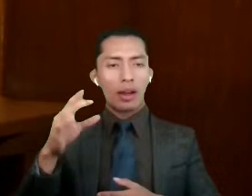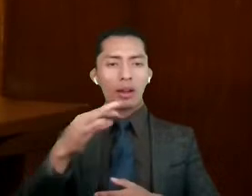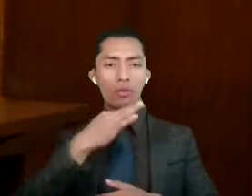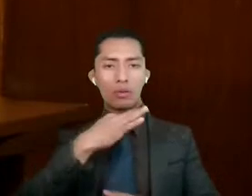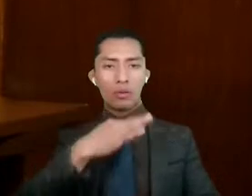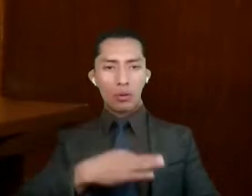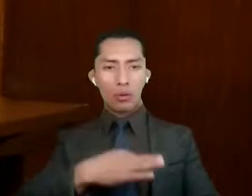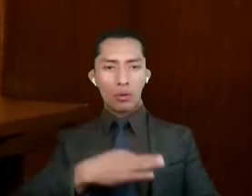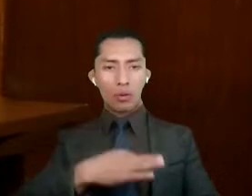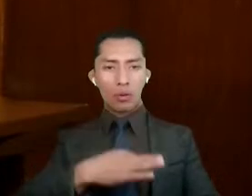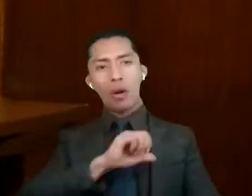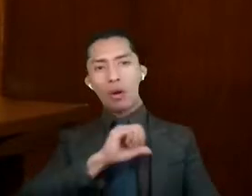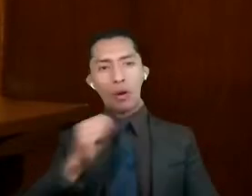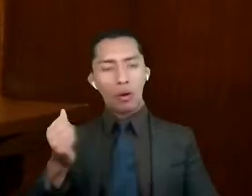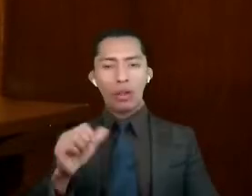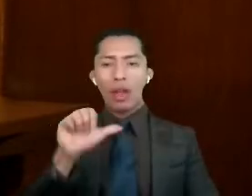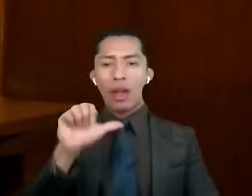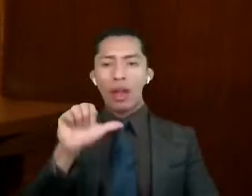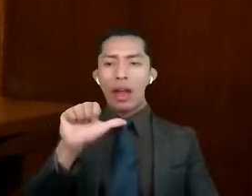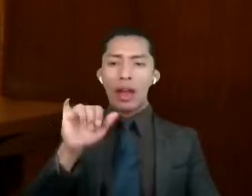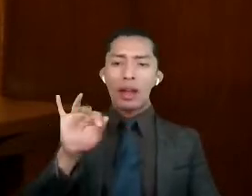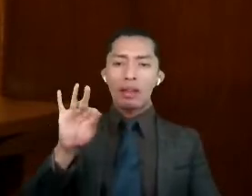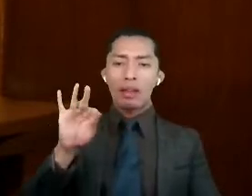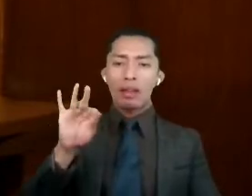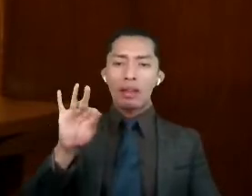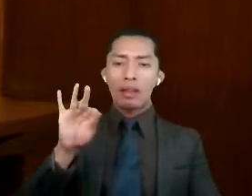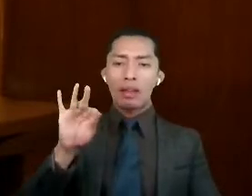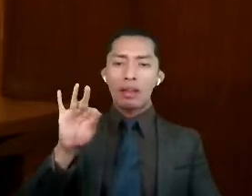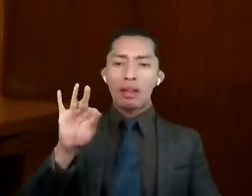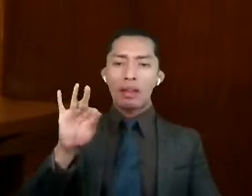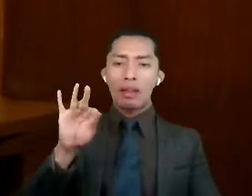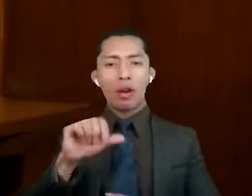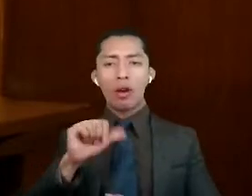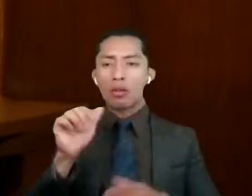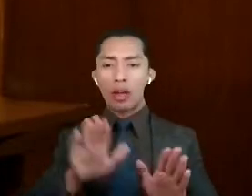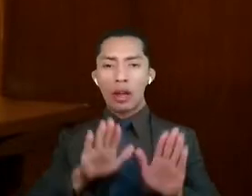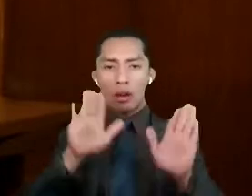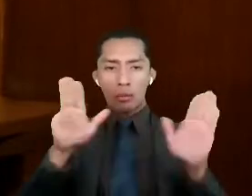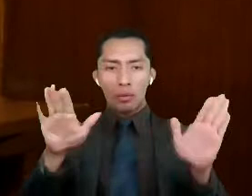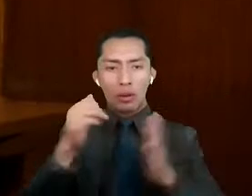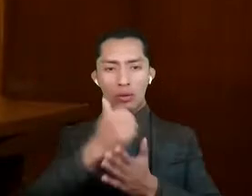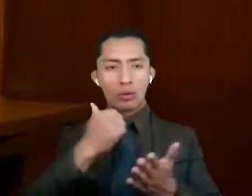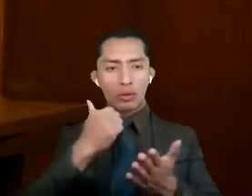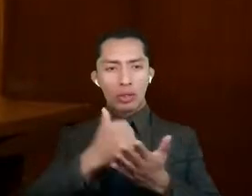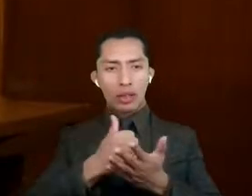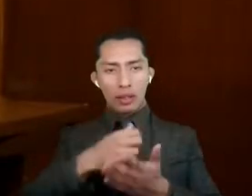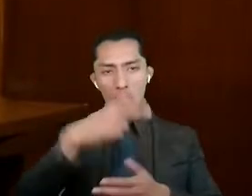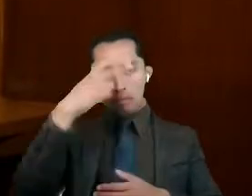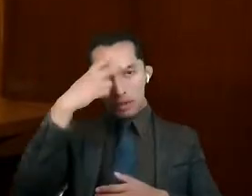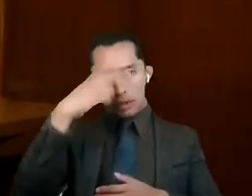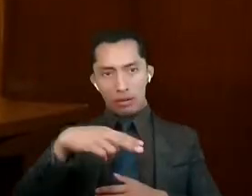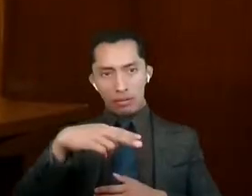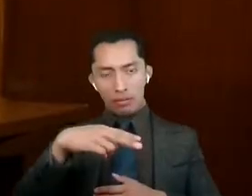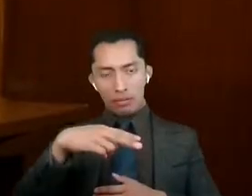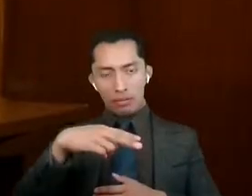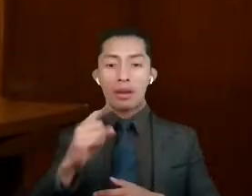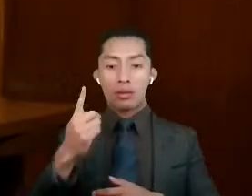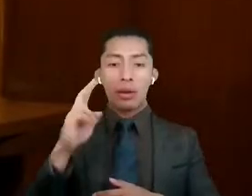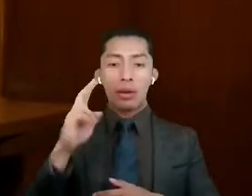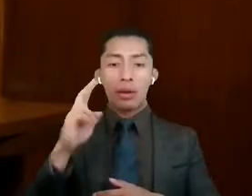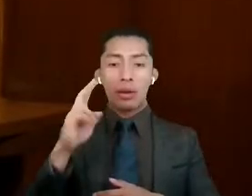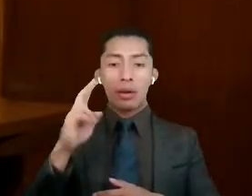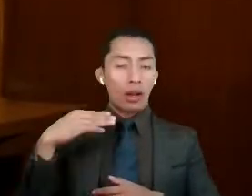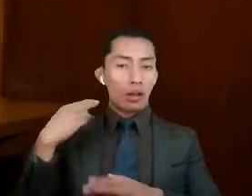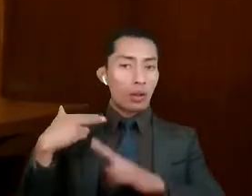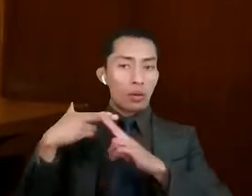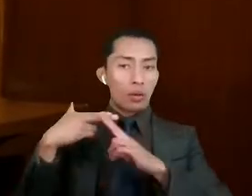Aeropuerto Internacional Felipe Ángeles y el Aeropuerto de la Ciudad de México. Hasta el 21 de marzo,